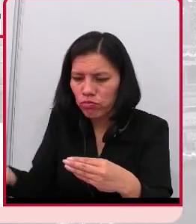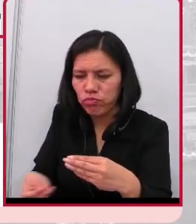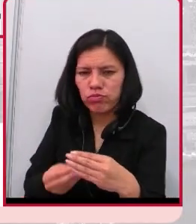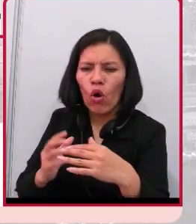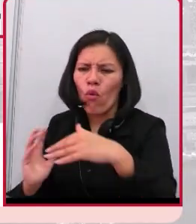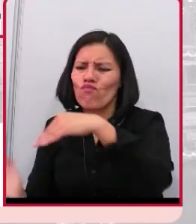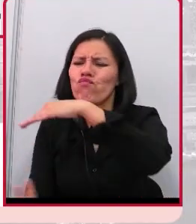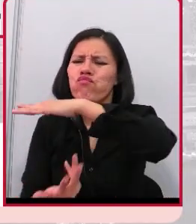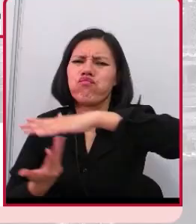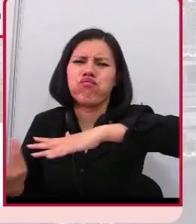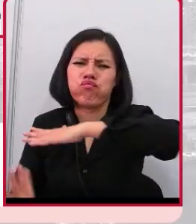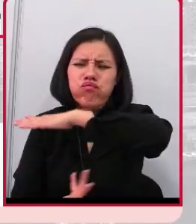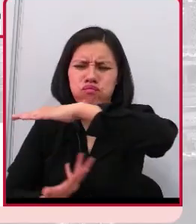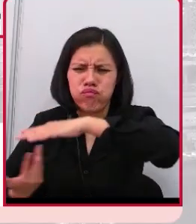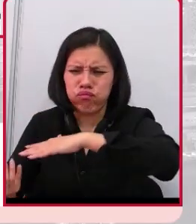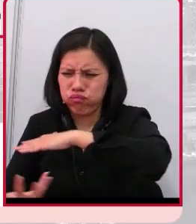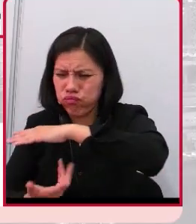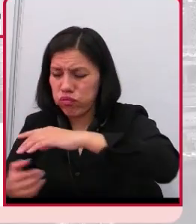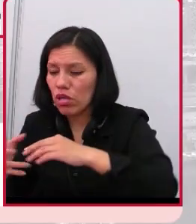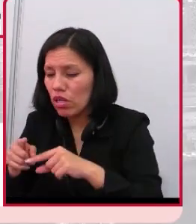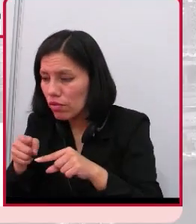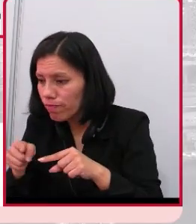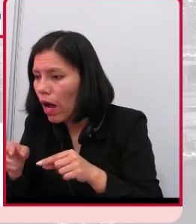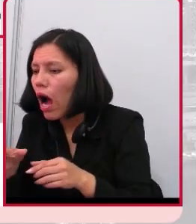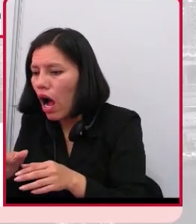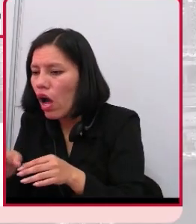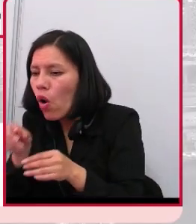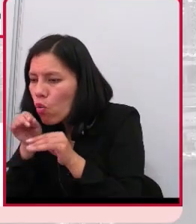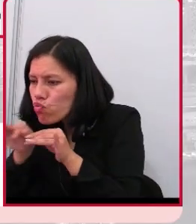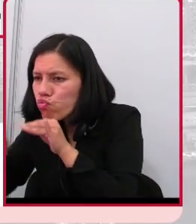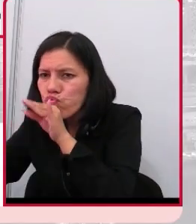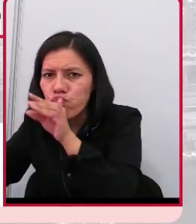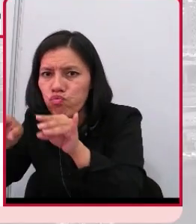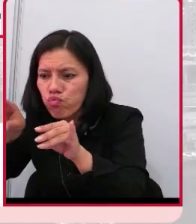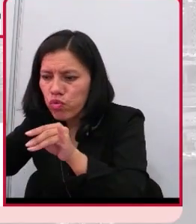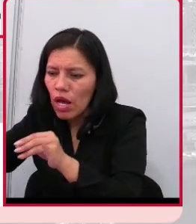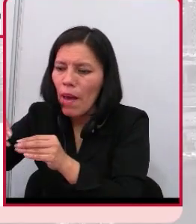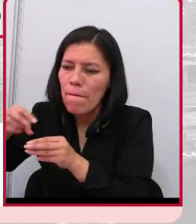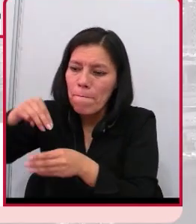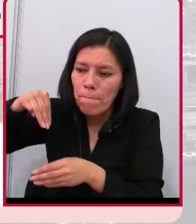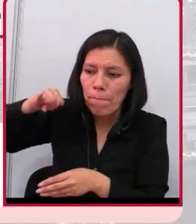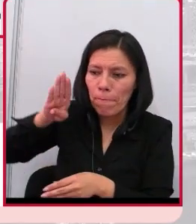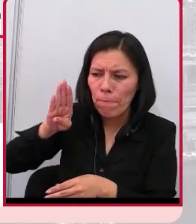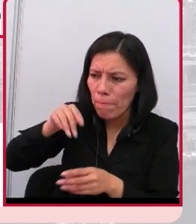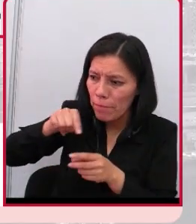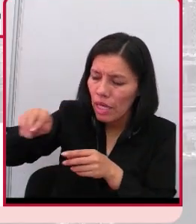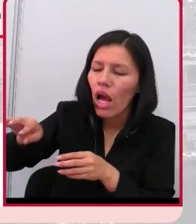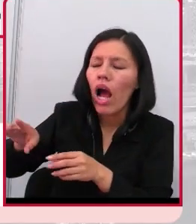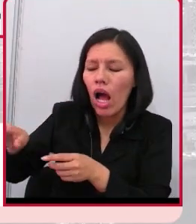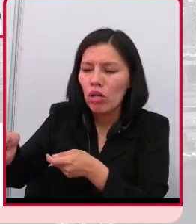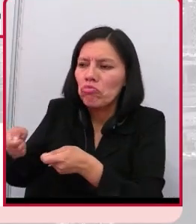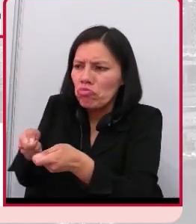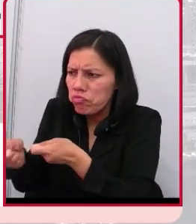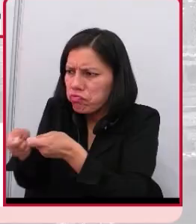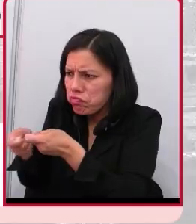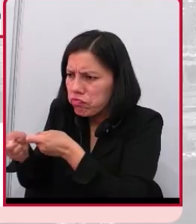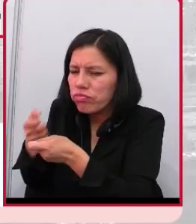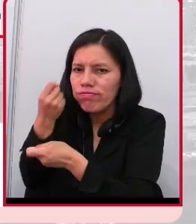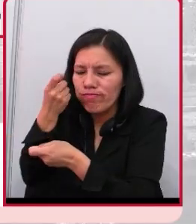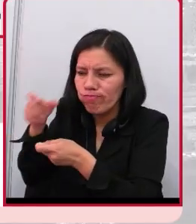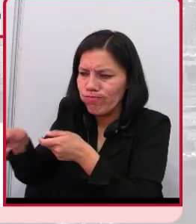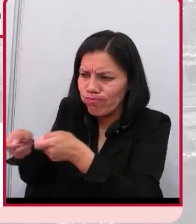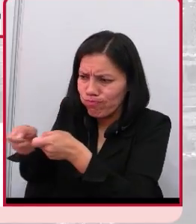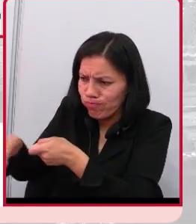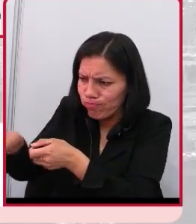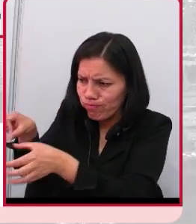es el que nos ha permitido tener esta continuidad. Hoy estamos en una producción controlada y bueno, producto de